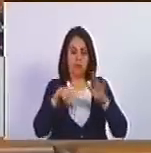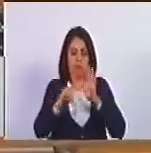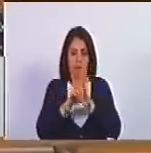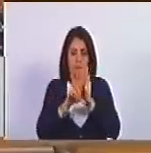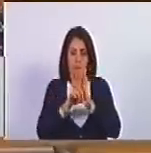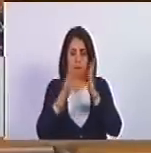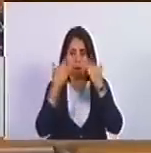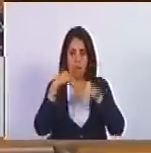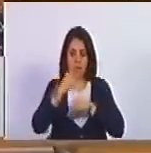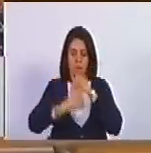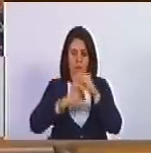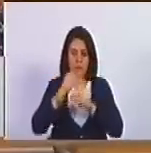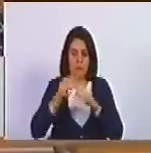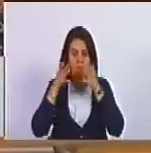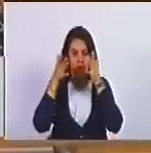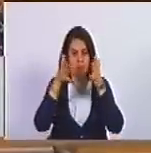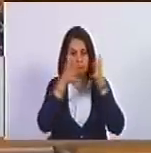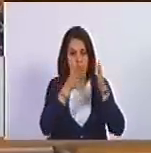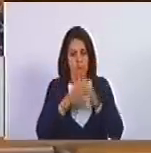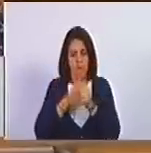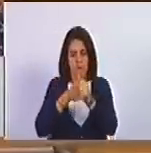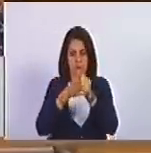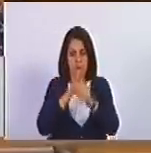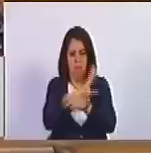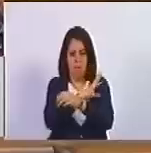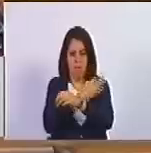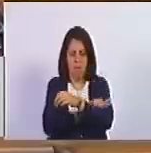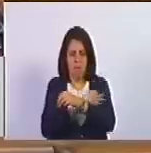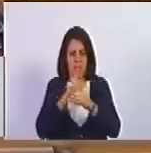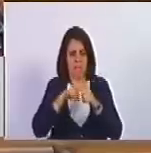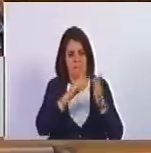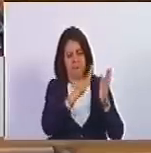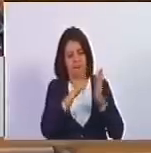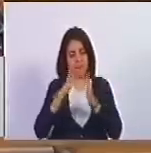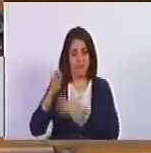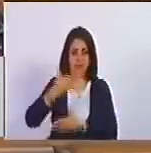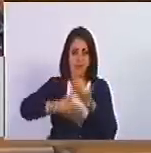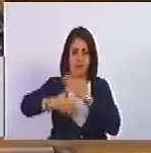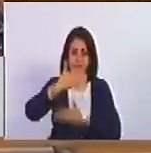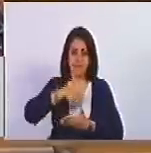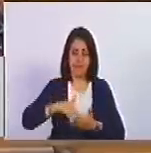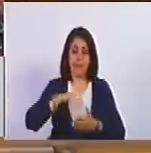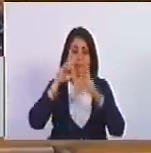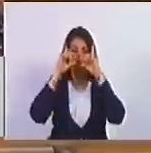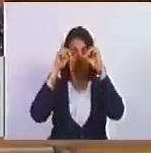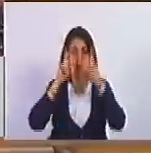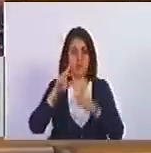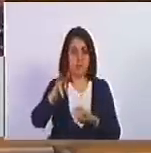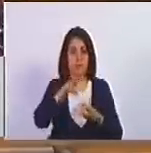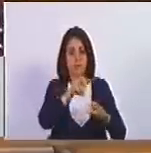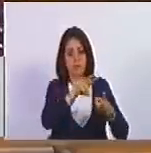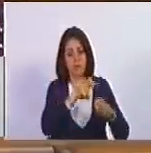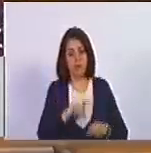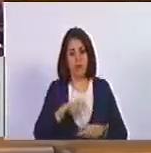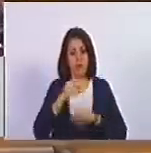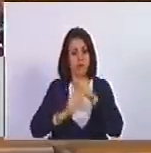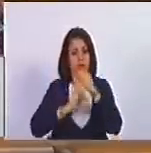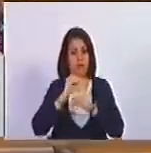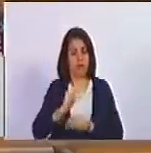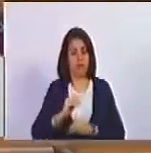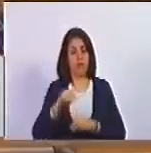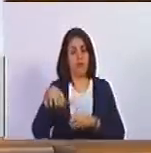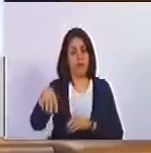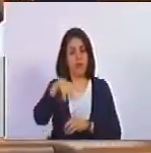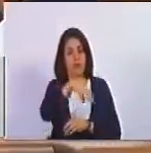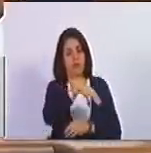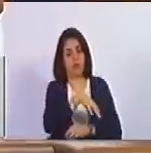2. Realizar recomendaciones orientadas a fortalecer la coordinación y armonización de las potestades tributarias que corresponden a los